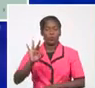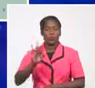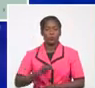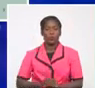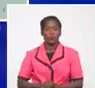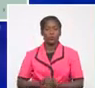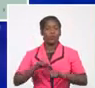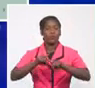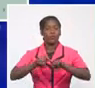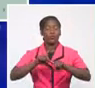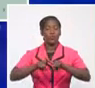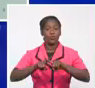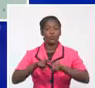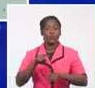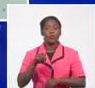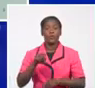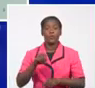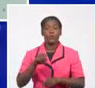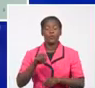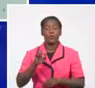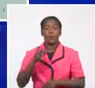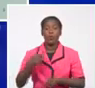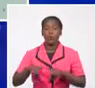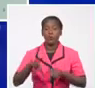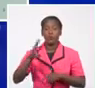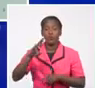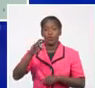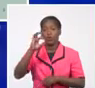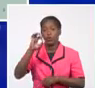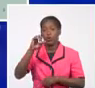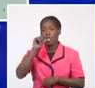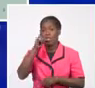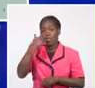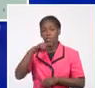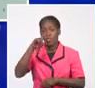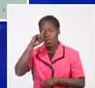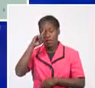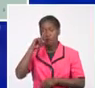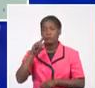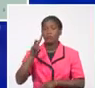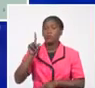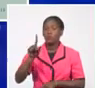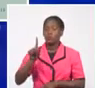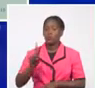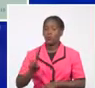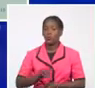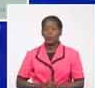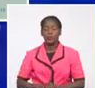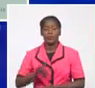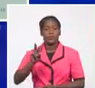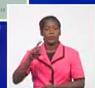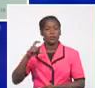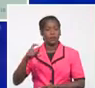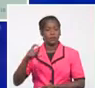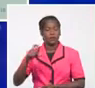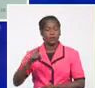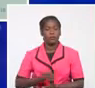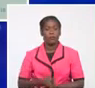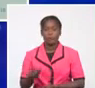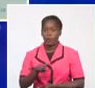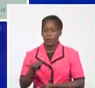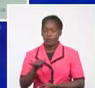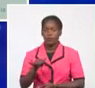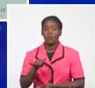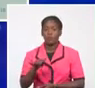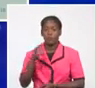Rodas con 2 cada uno y Lajas con 1 caso en el día de ayer. Villa Clara también mantiene